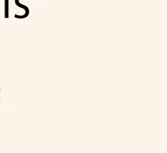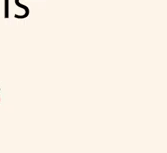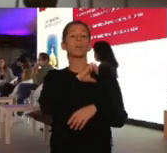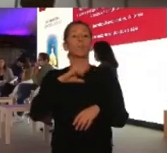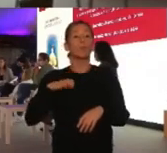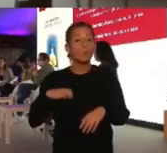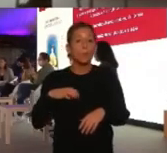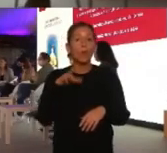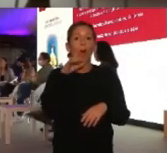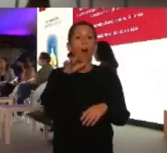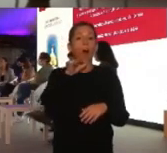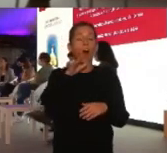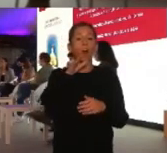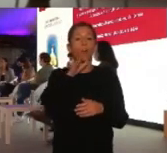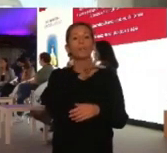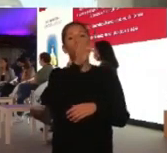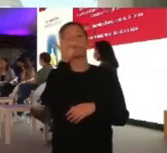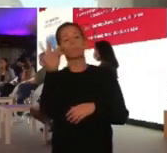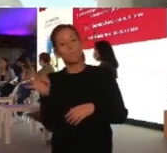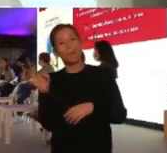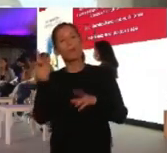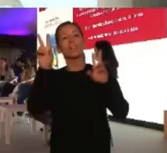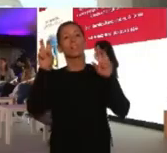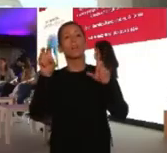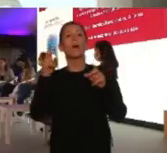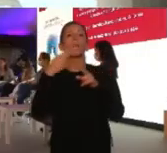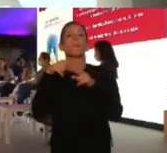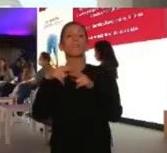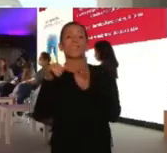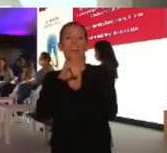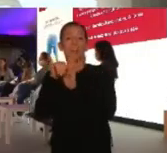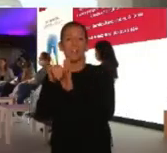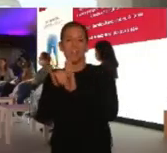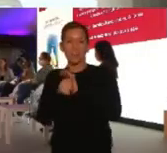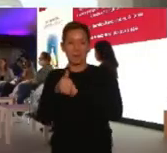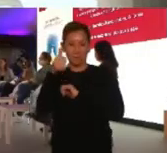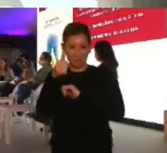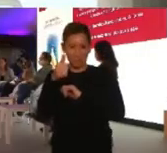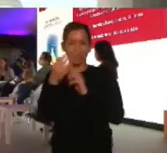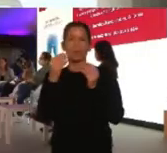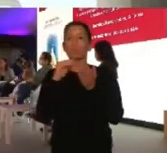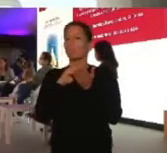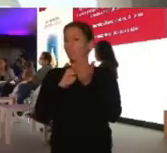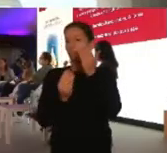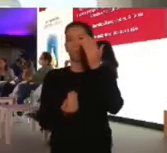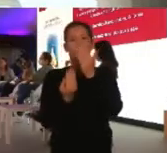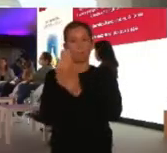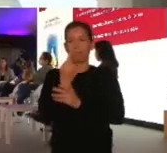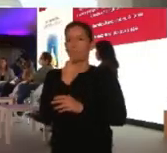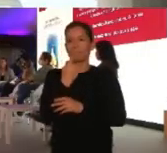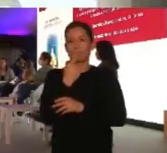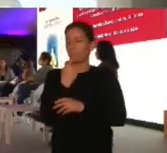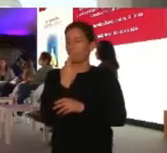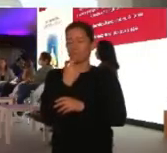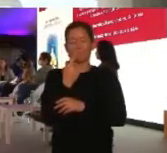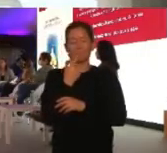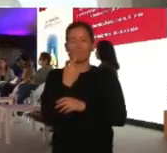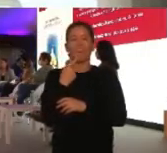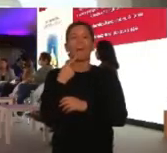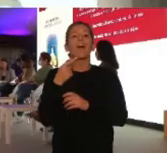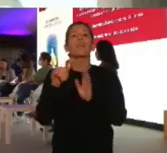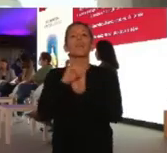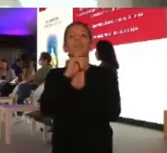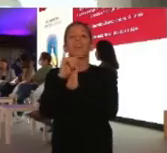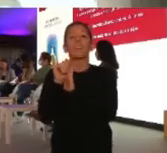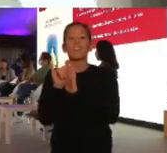agora nos toca coas políticas máis cercanas, díxose moitas veces nesta mañá, coas, co primeiro eslabón, co que é máis cercano